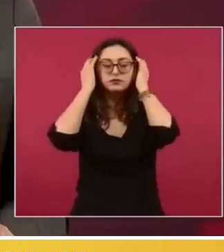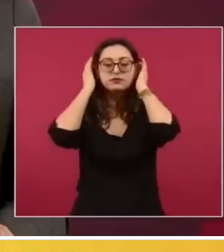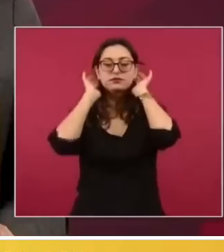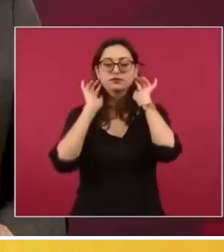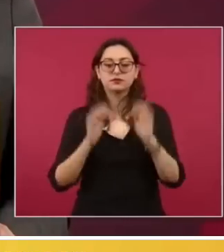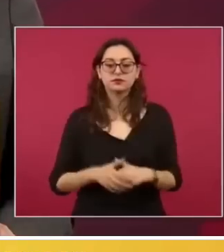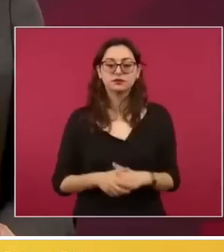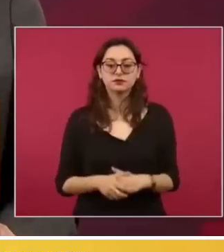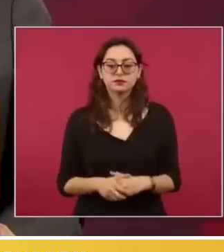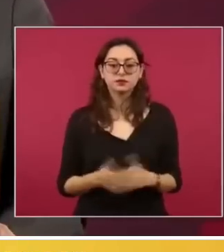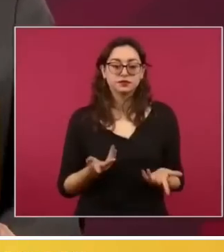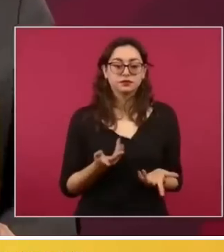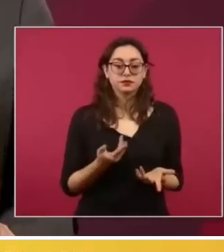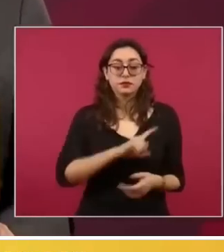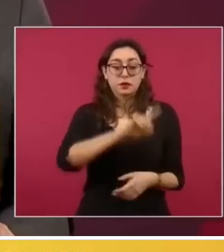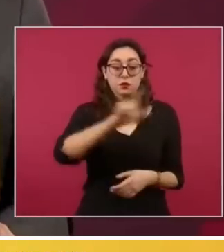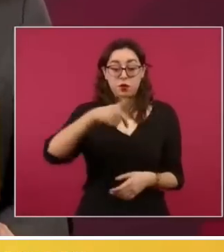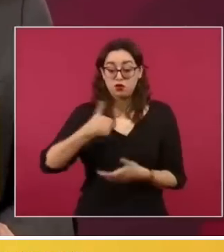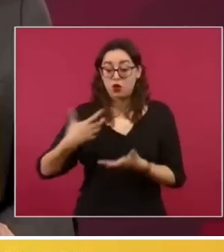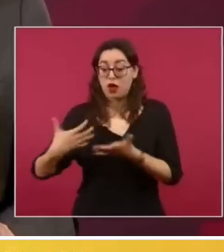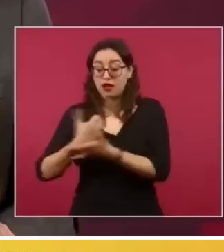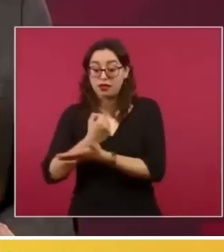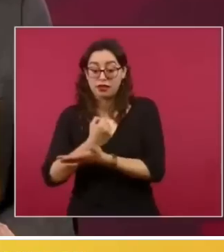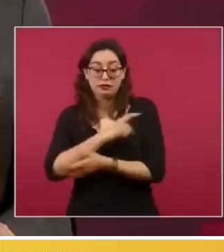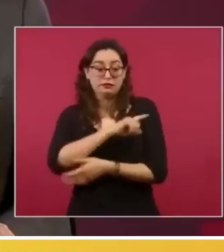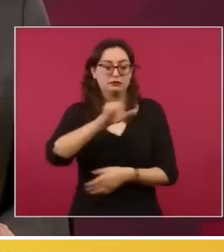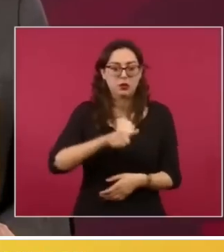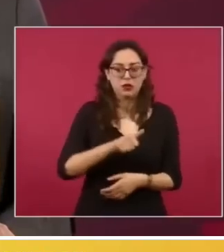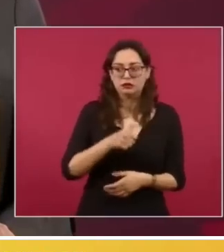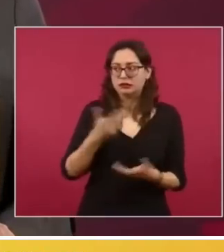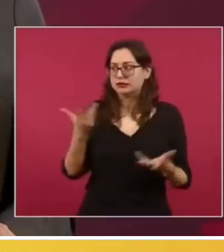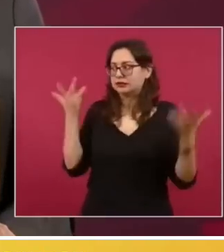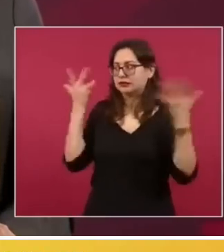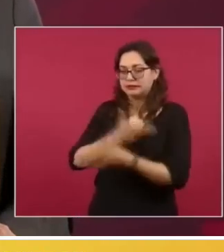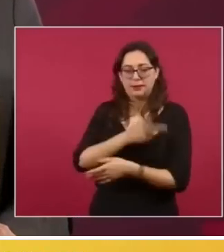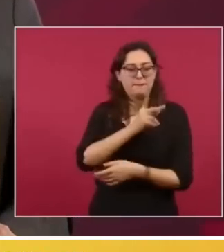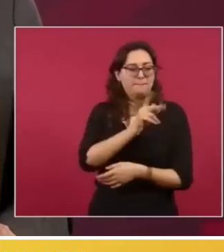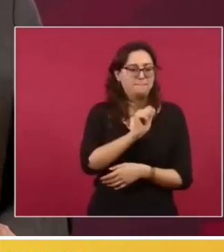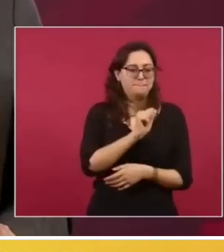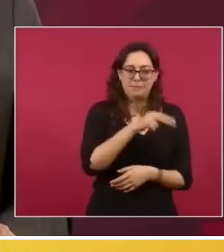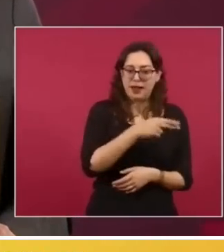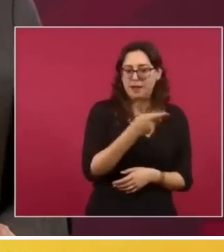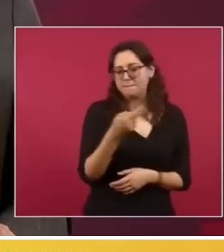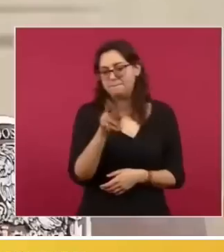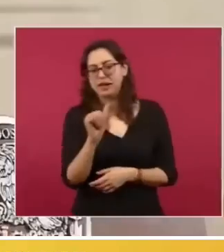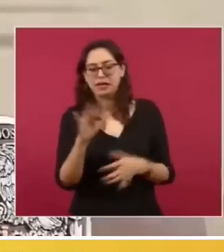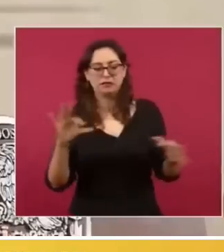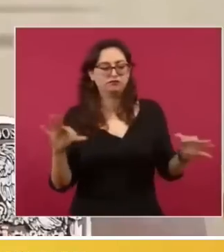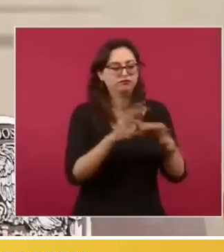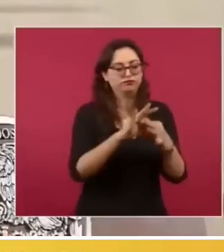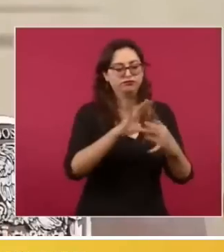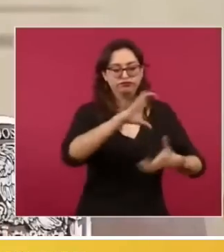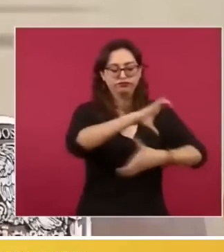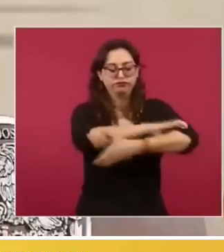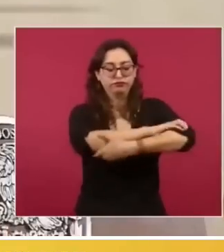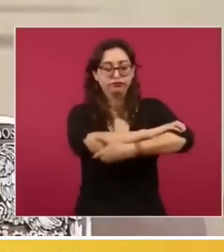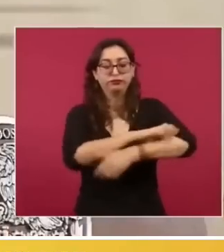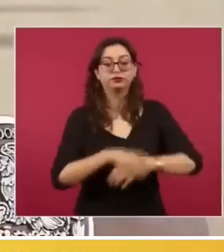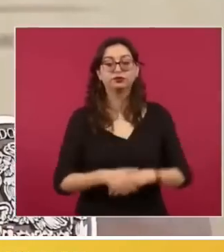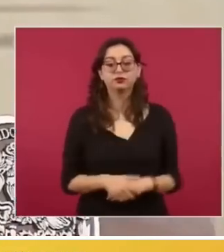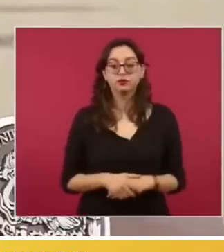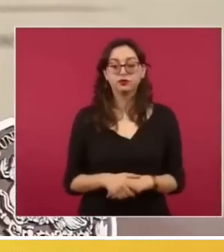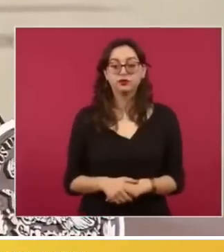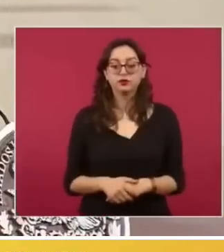Lo que hicieron después. Yo sostengo que el presidente Peña